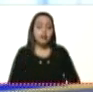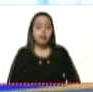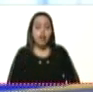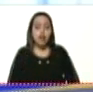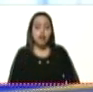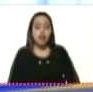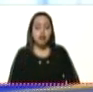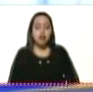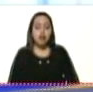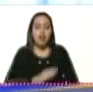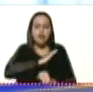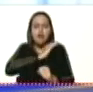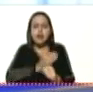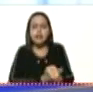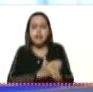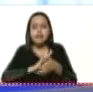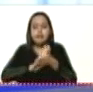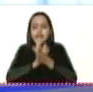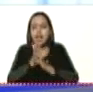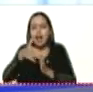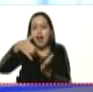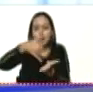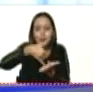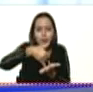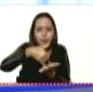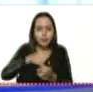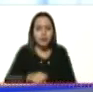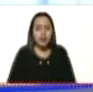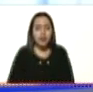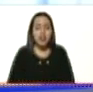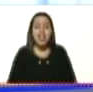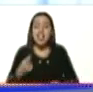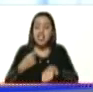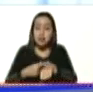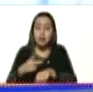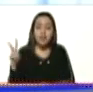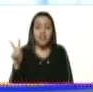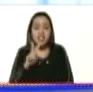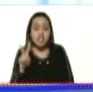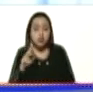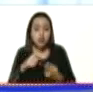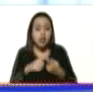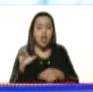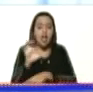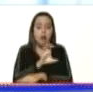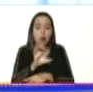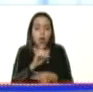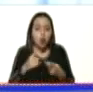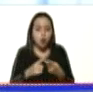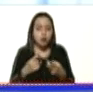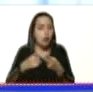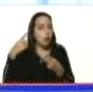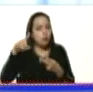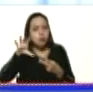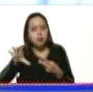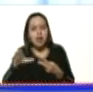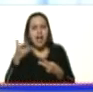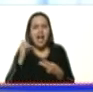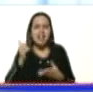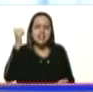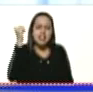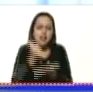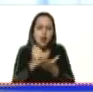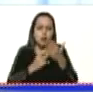flaquearon. En ese momento, cuando Venezuela, Quito y Cundinamarca sellarían el más grande